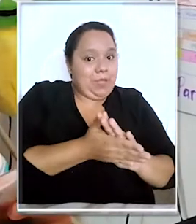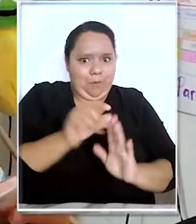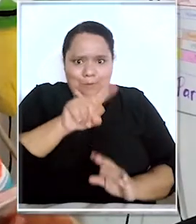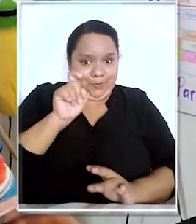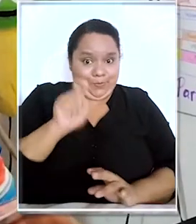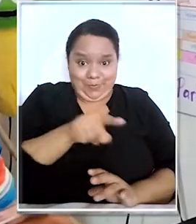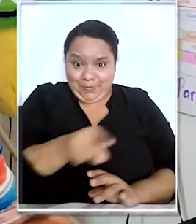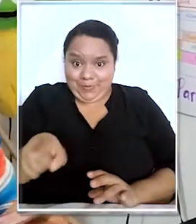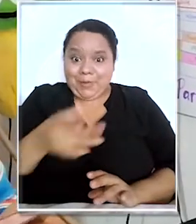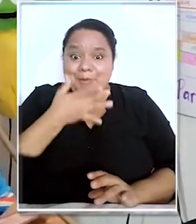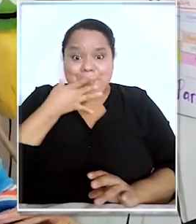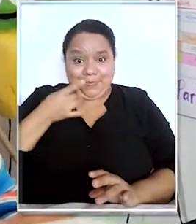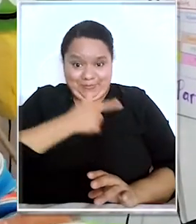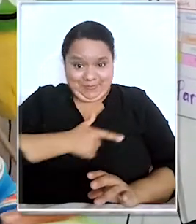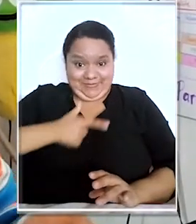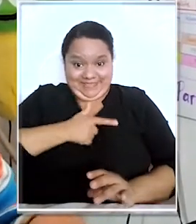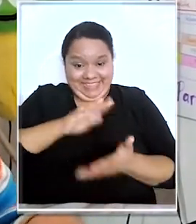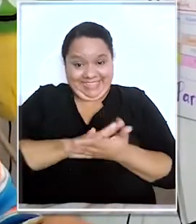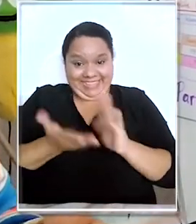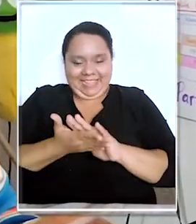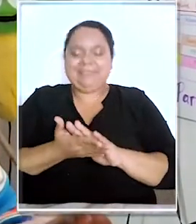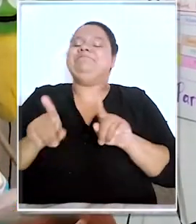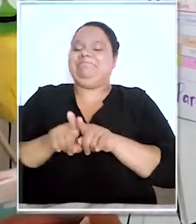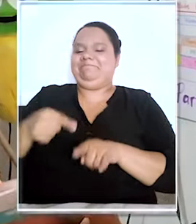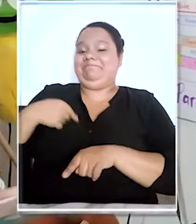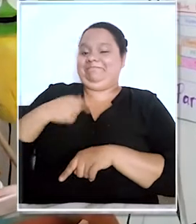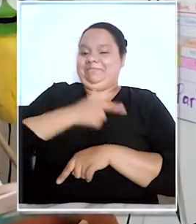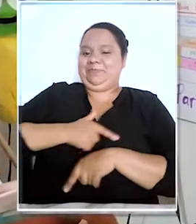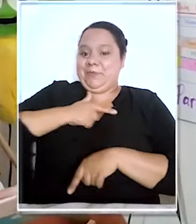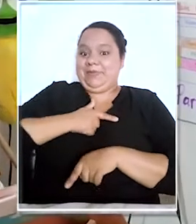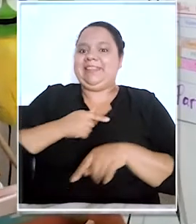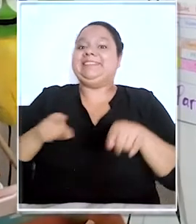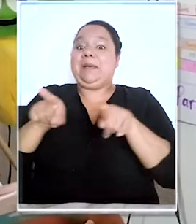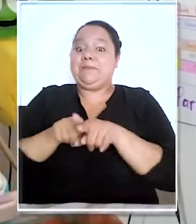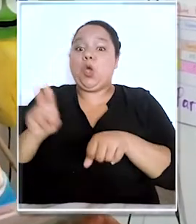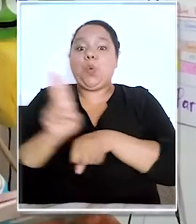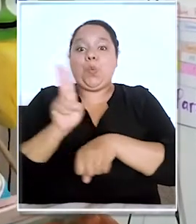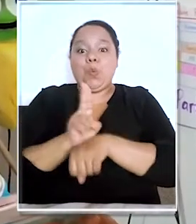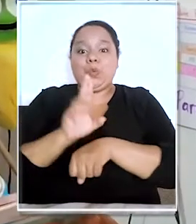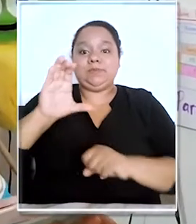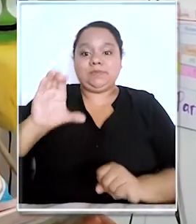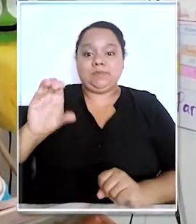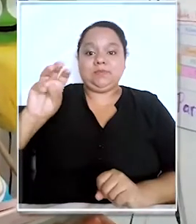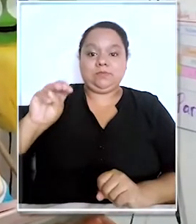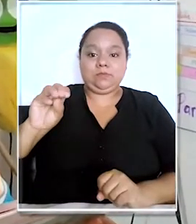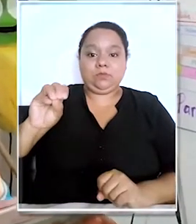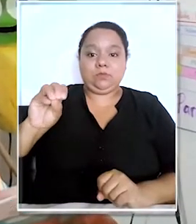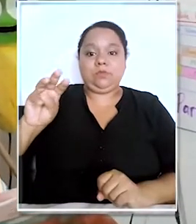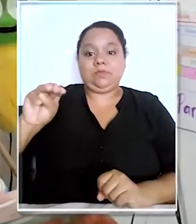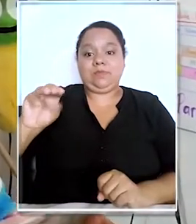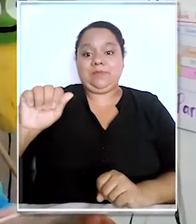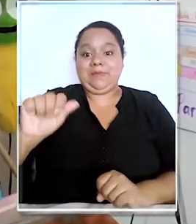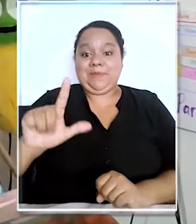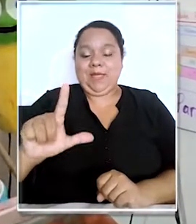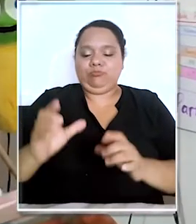sí, a mí me gustan. Ellos también utilizan los comales. Miren, este se llama comal. Plancha de barro para echar